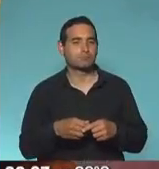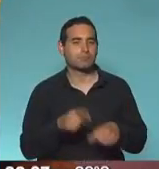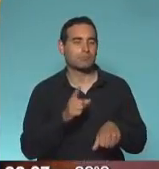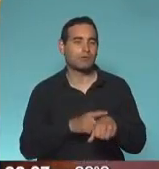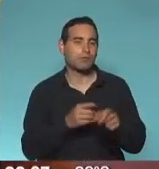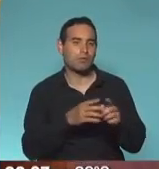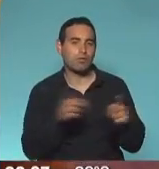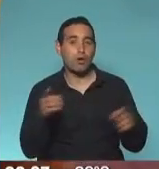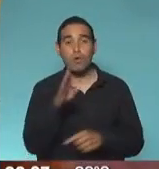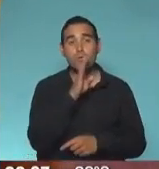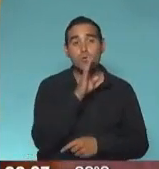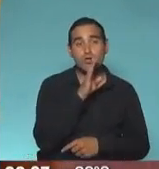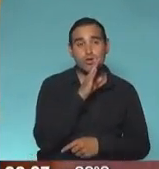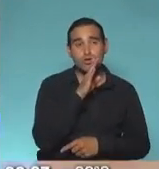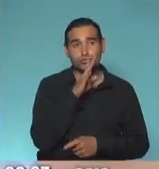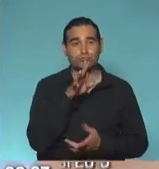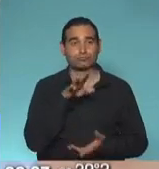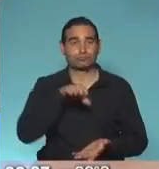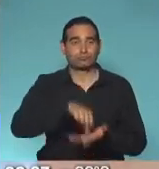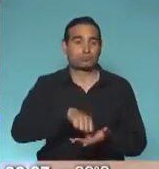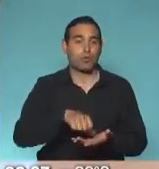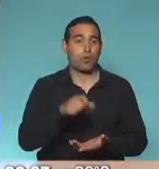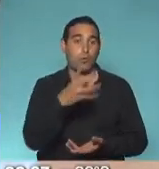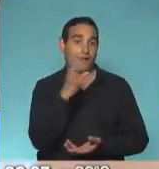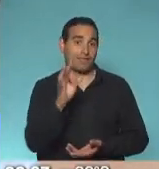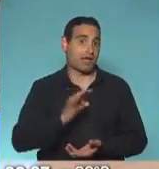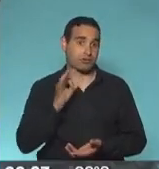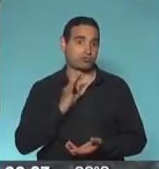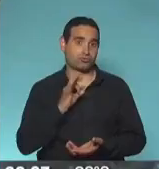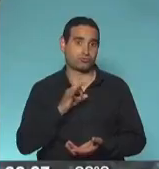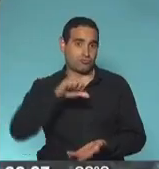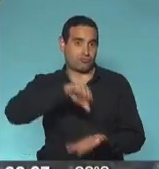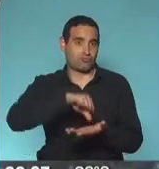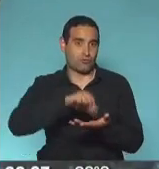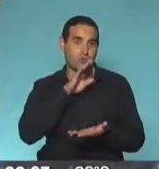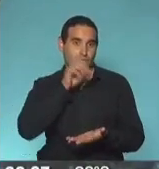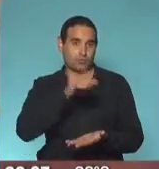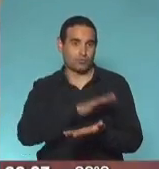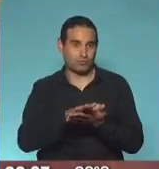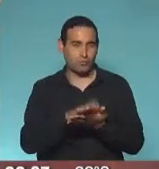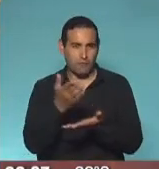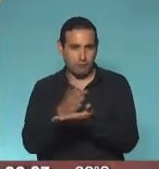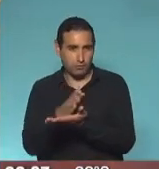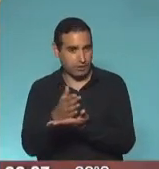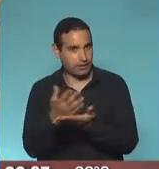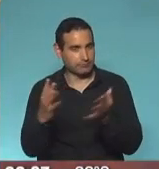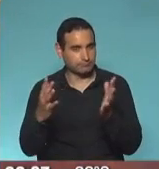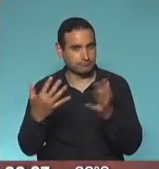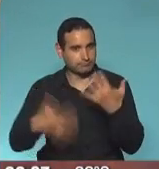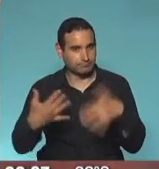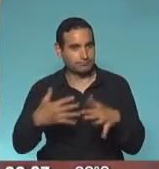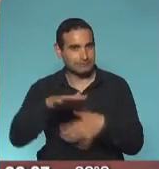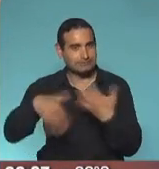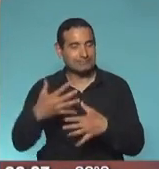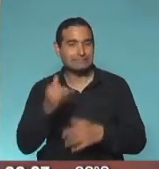mismos judíos en hacer su Estado en Israel durante 40 años. Bueno, ese concepto de fronteras calientes que creo que también lo hemos hablado también en alguna...